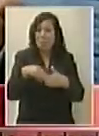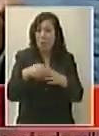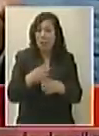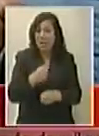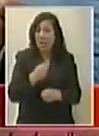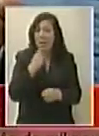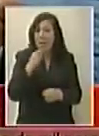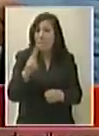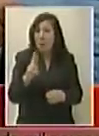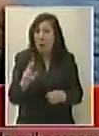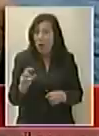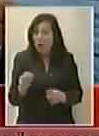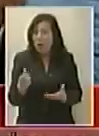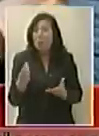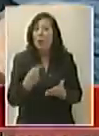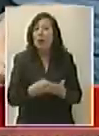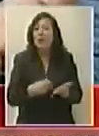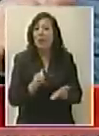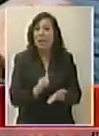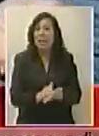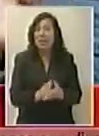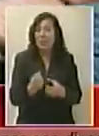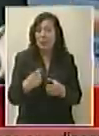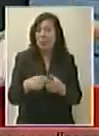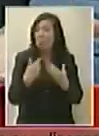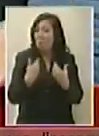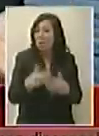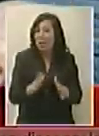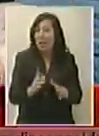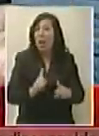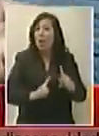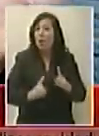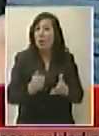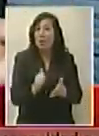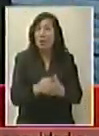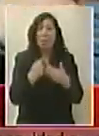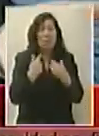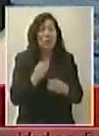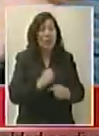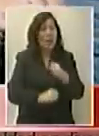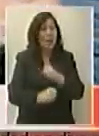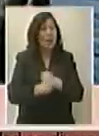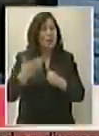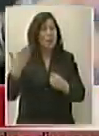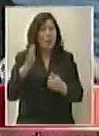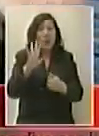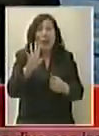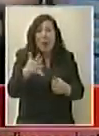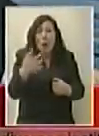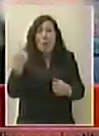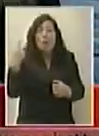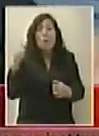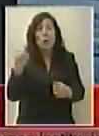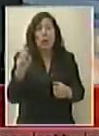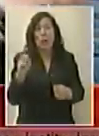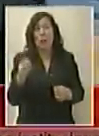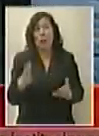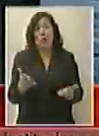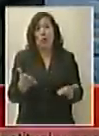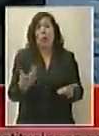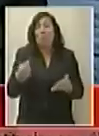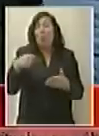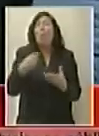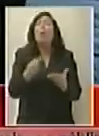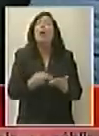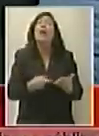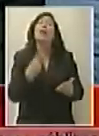de valores porque están incluso han perdido en algunas ocasiones han perdido el año pasado hemos perdido 5000 millones soles de nuestro